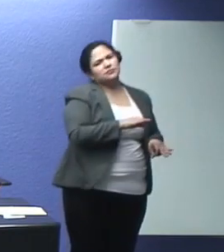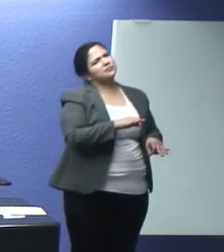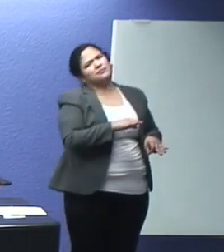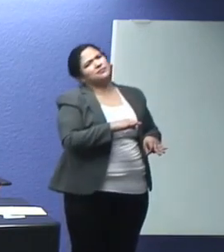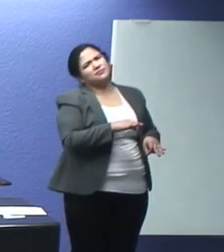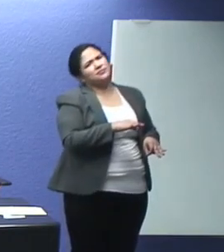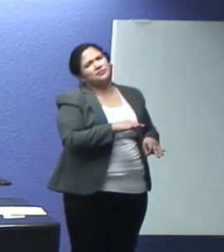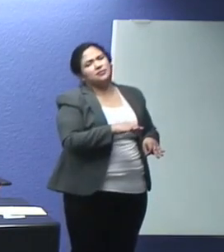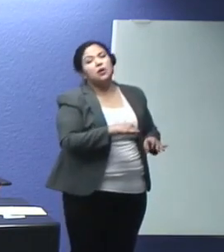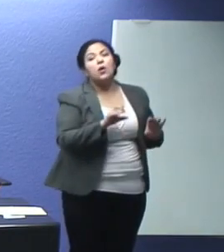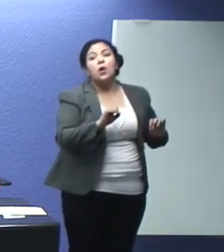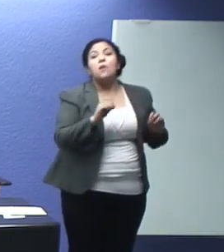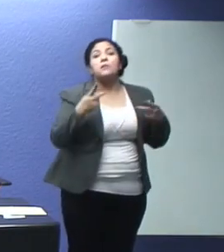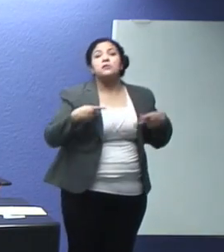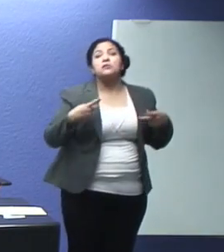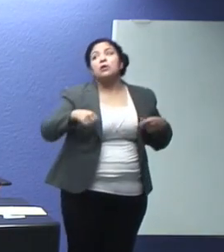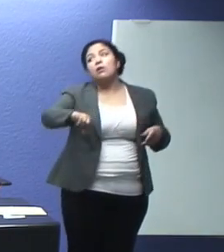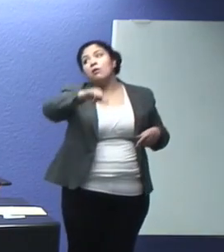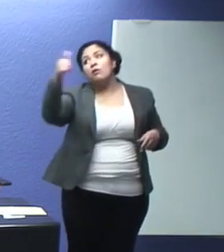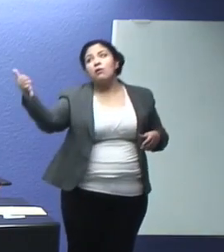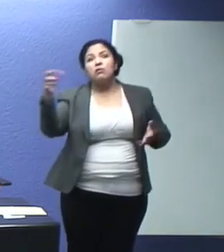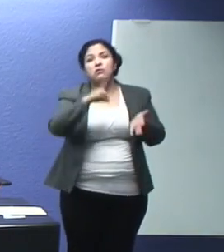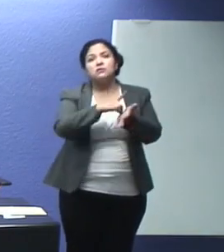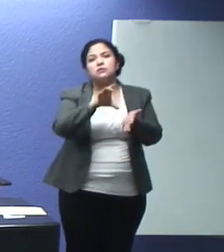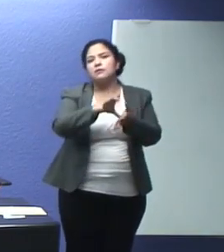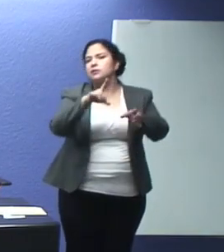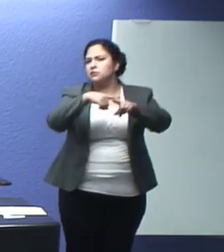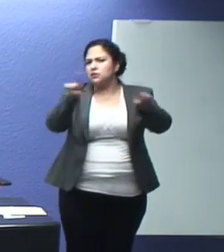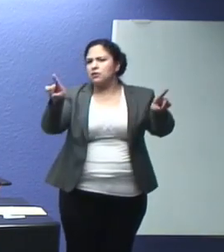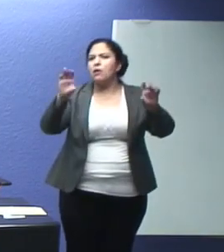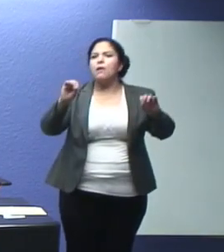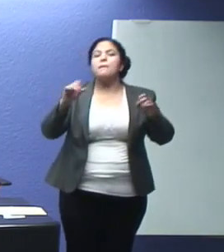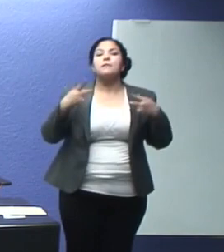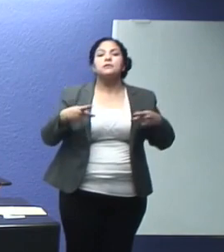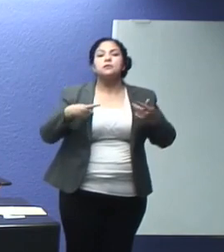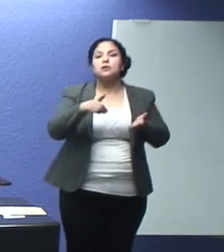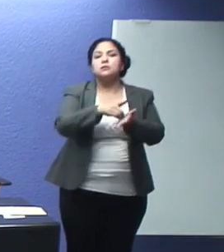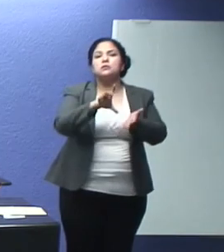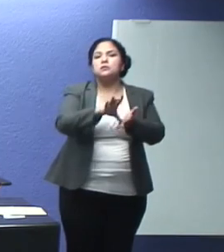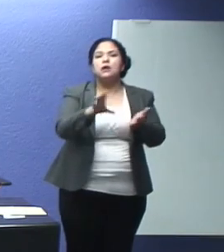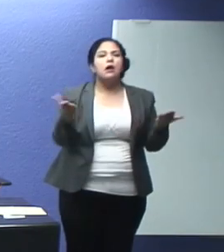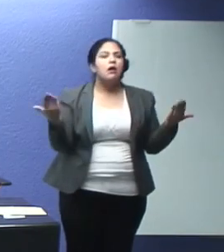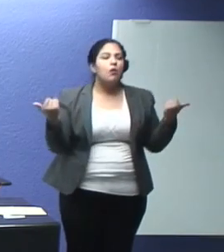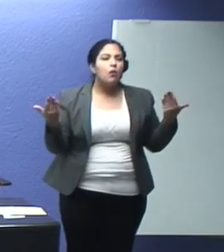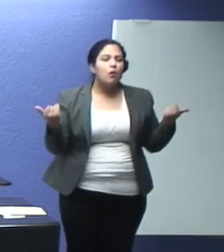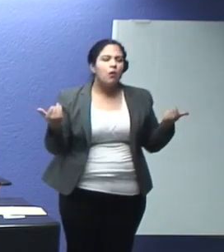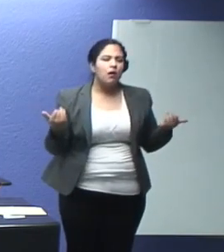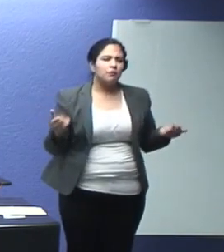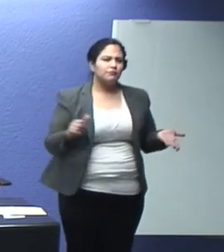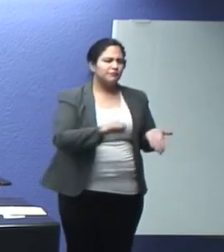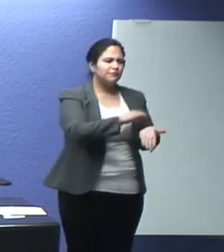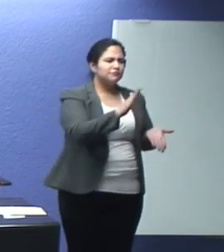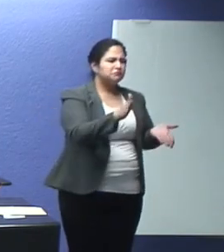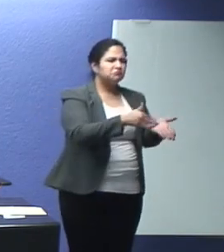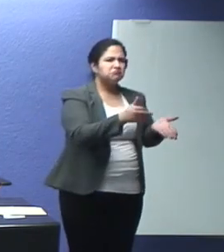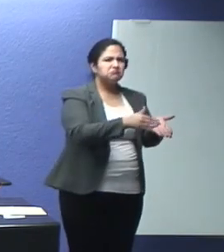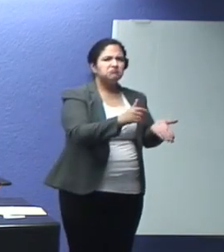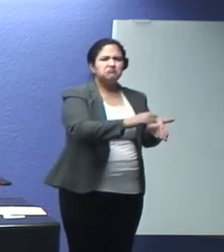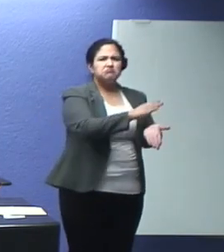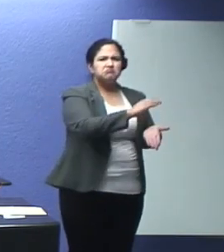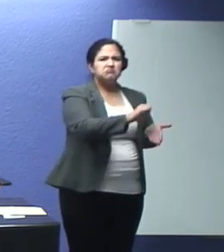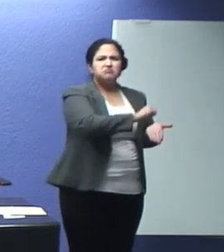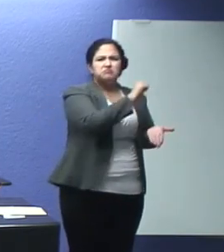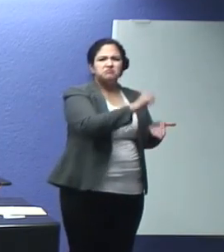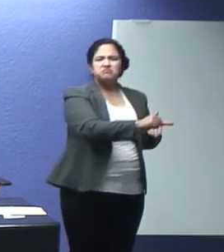sin ninguna discapacidad no se les exigía este requisito de un certificado de habilitación. Por lo tanto, les otorgaba